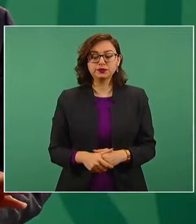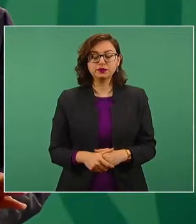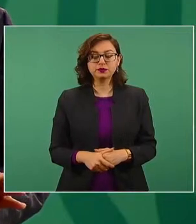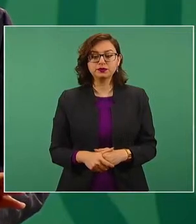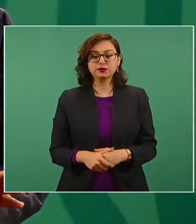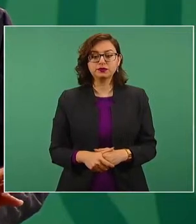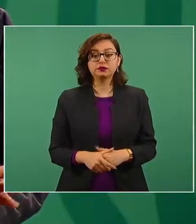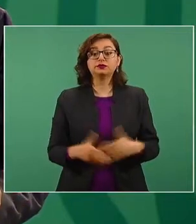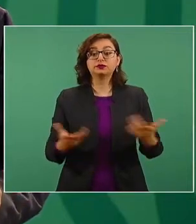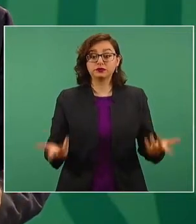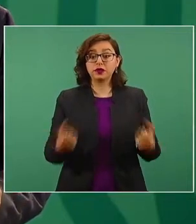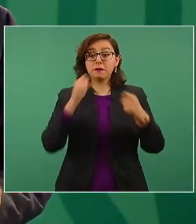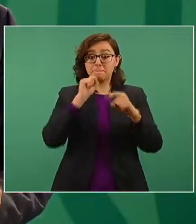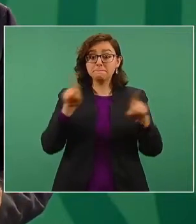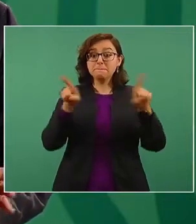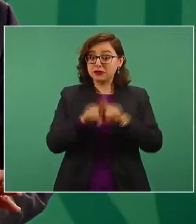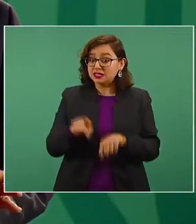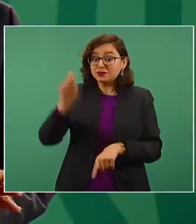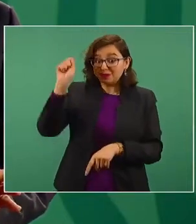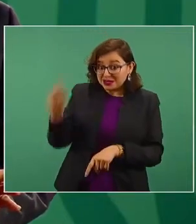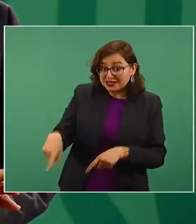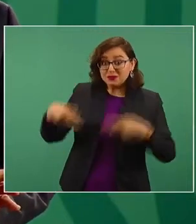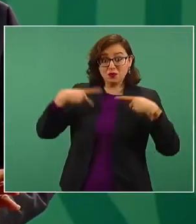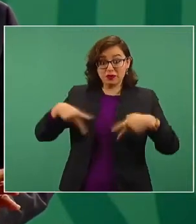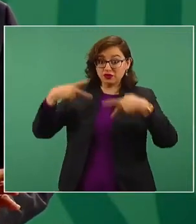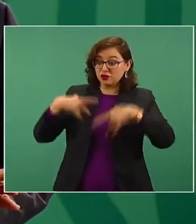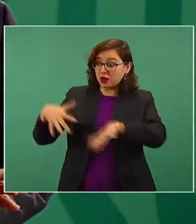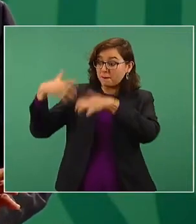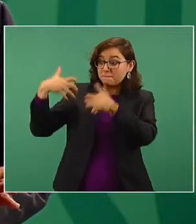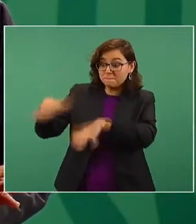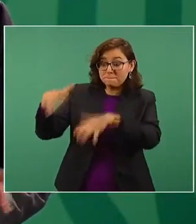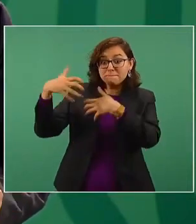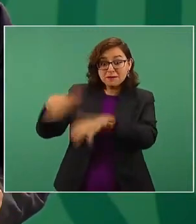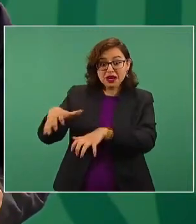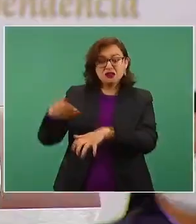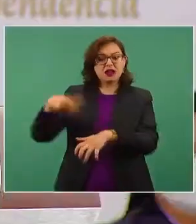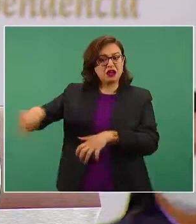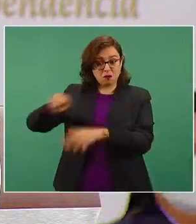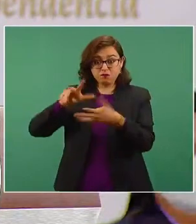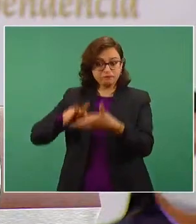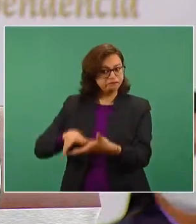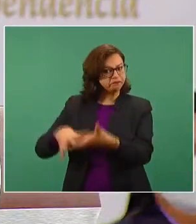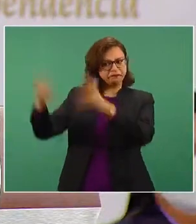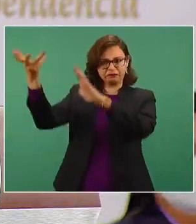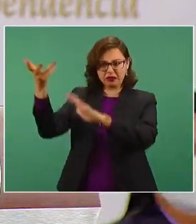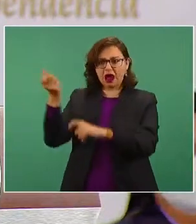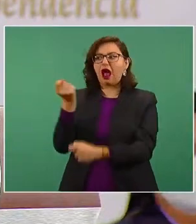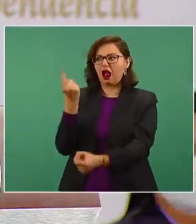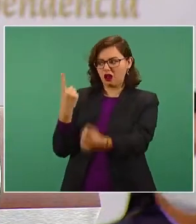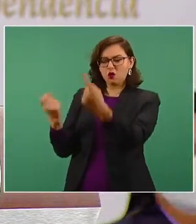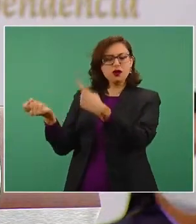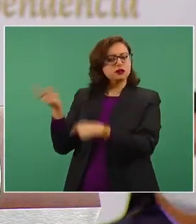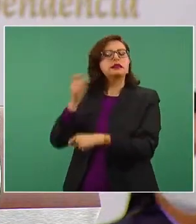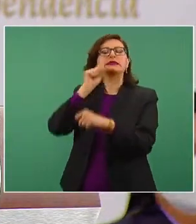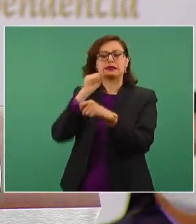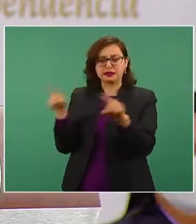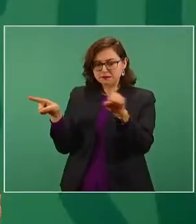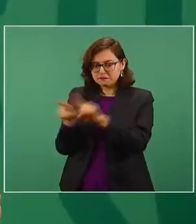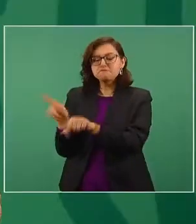quienes vienen a protestar, aún de manera violenta. Porque imagínense